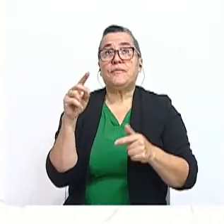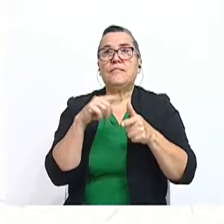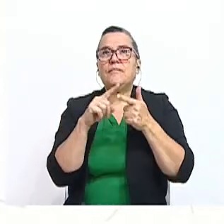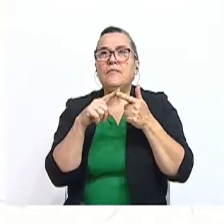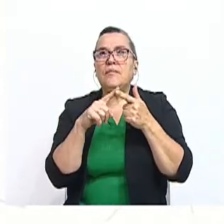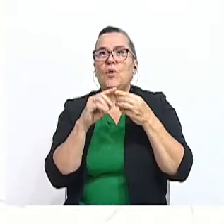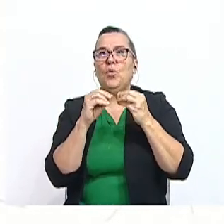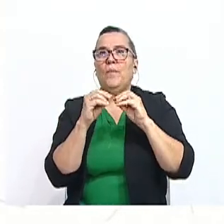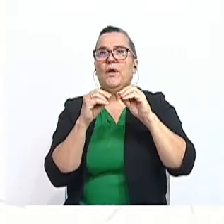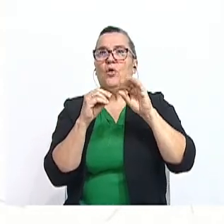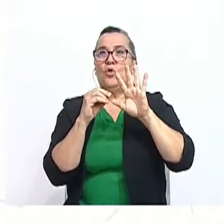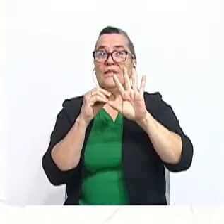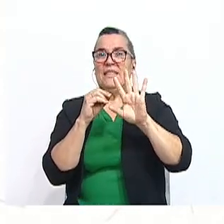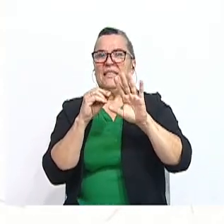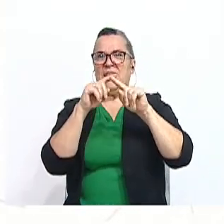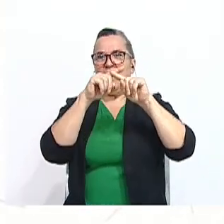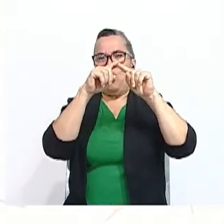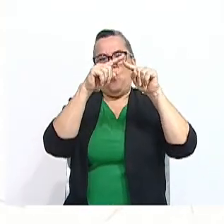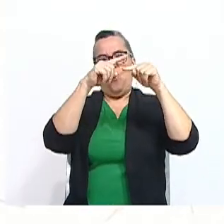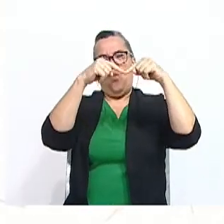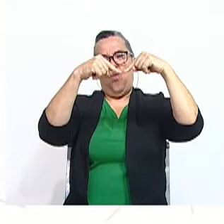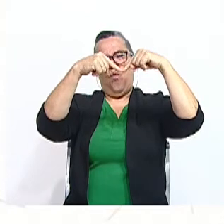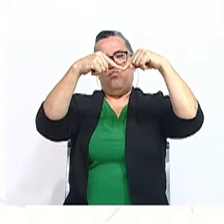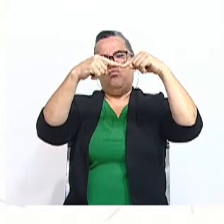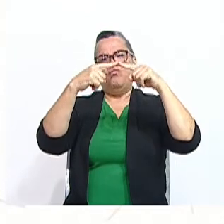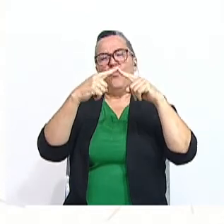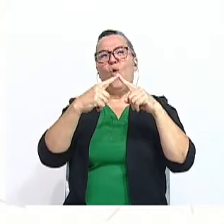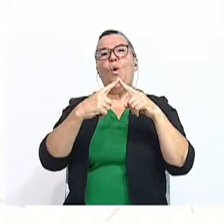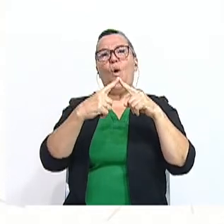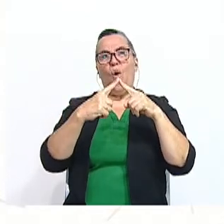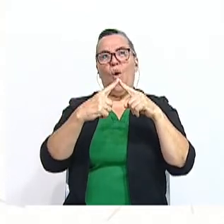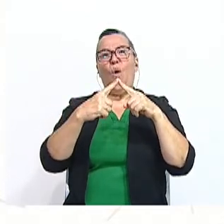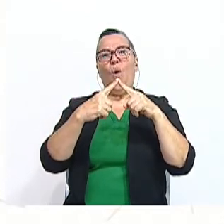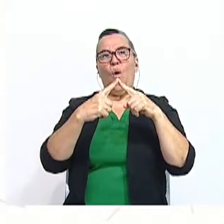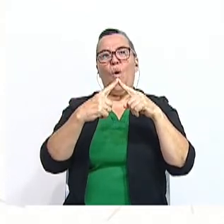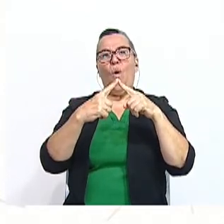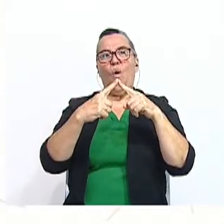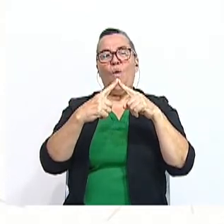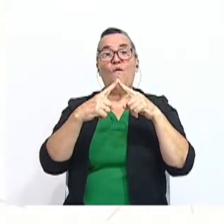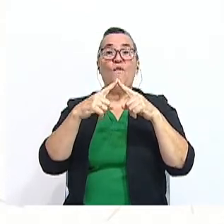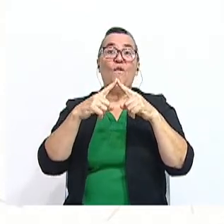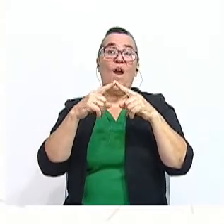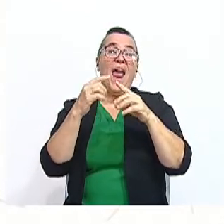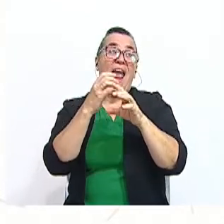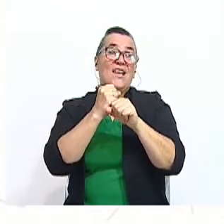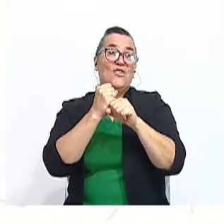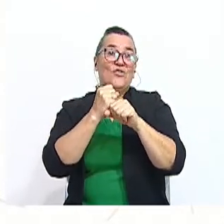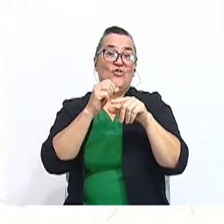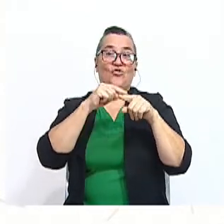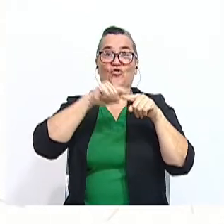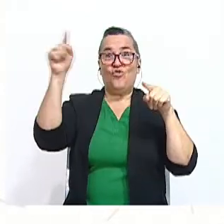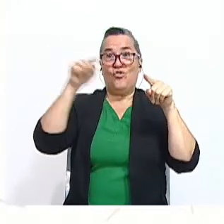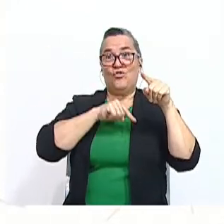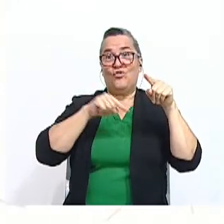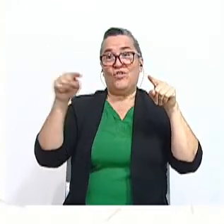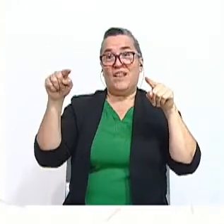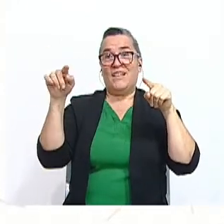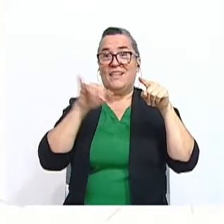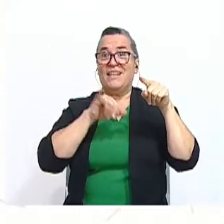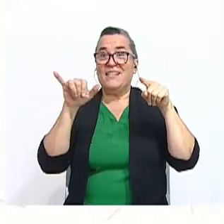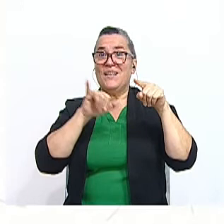ángulo 5. Sí. ¿Cómo son esos ángulos? Están formados por las dos rectas